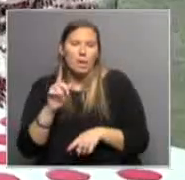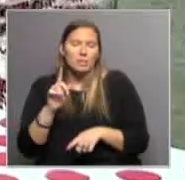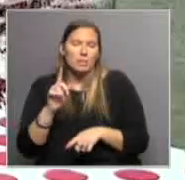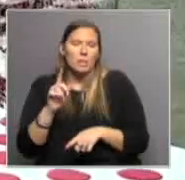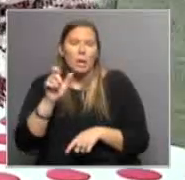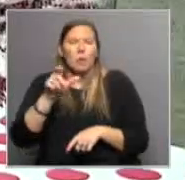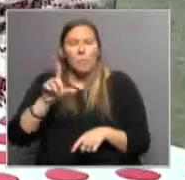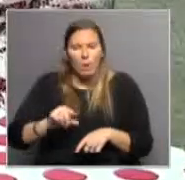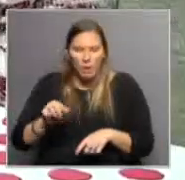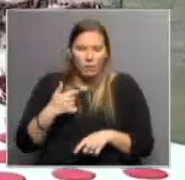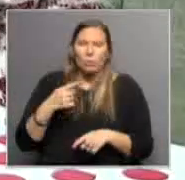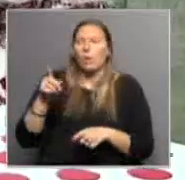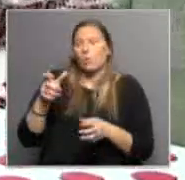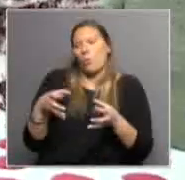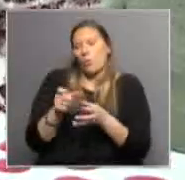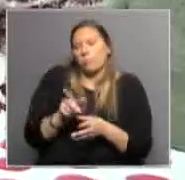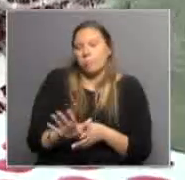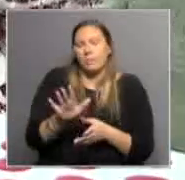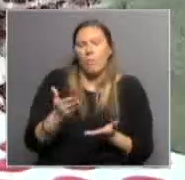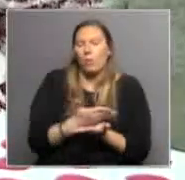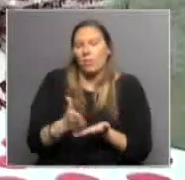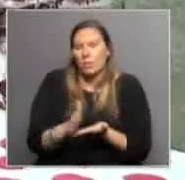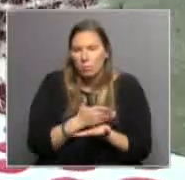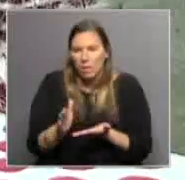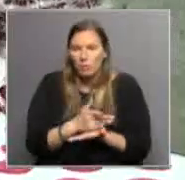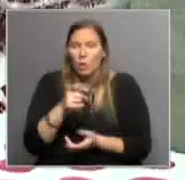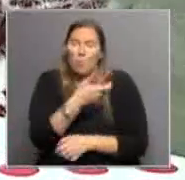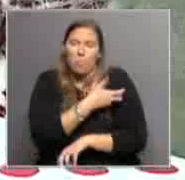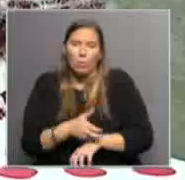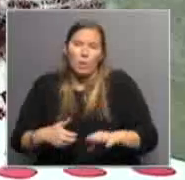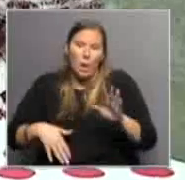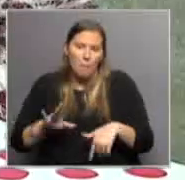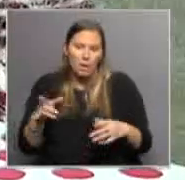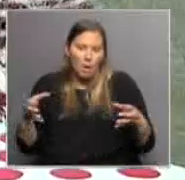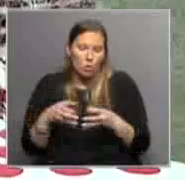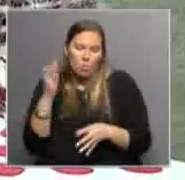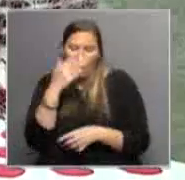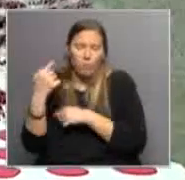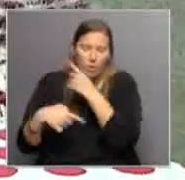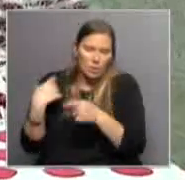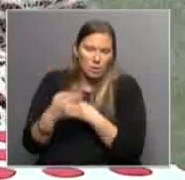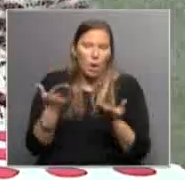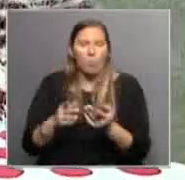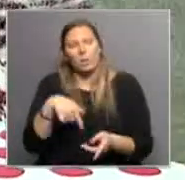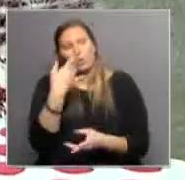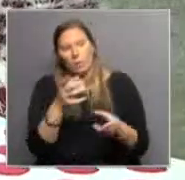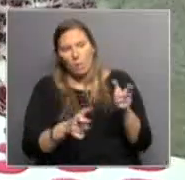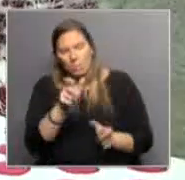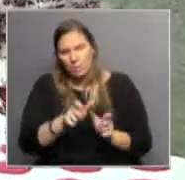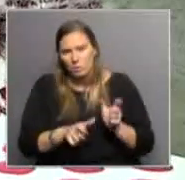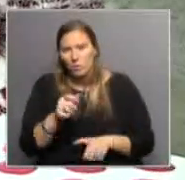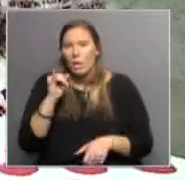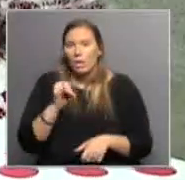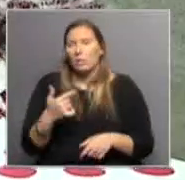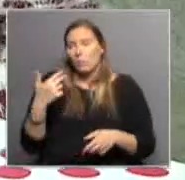Por la discriminación y todos los procesos sociales, el porcentaje de pobres es mucho mayor que en otras poblaciones. Exactamente. Realmente fue una